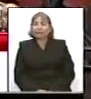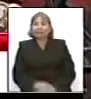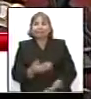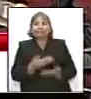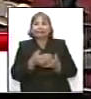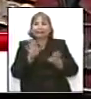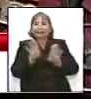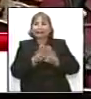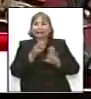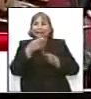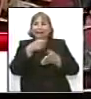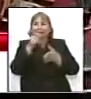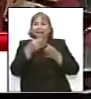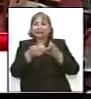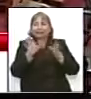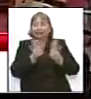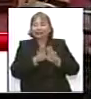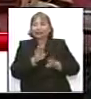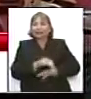Asistencia cerrada.